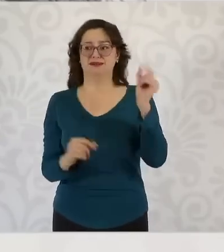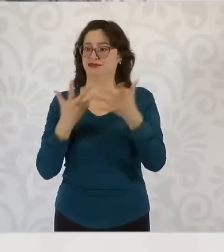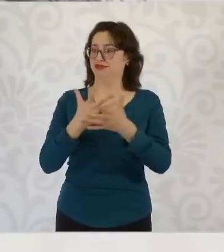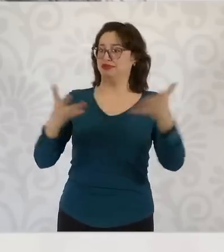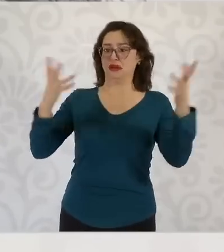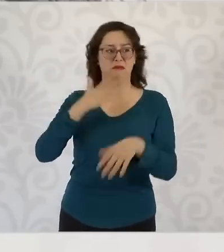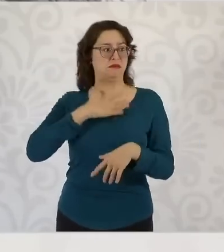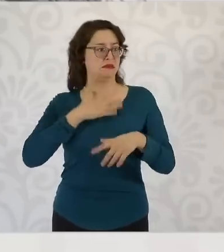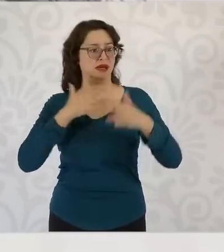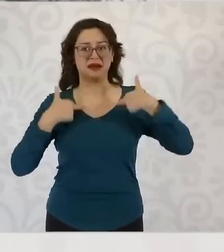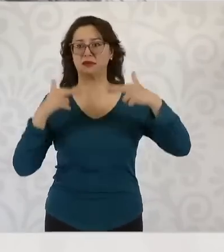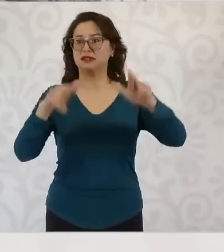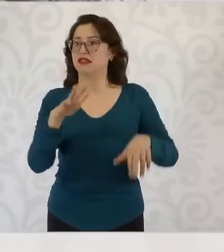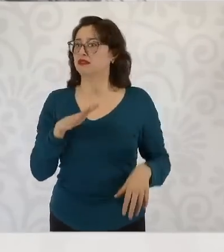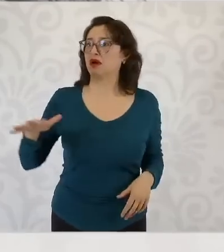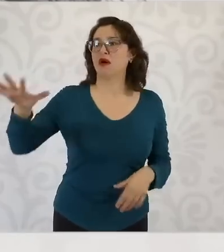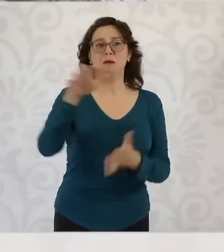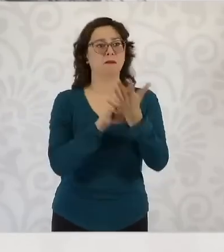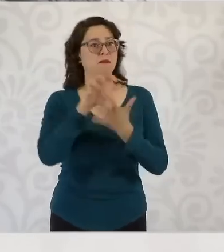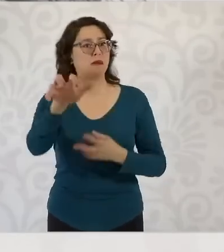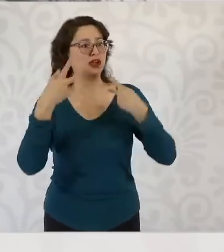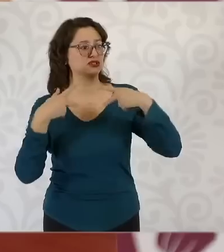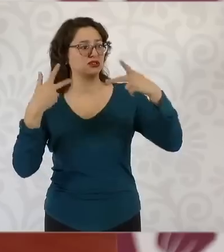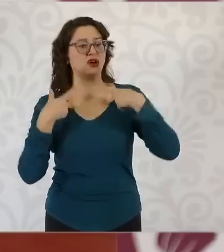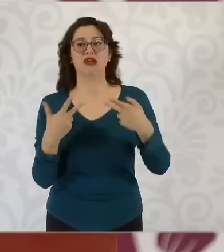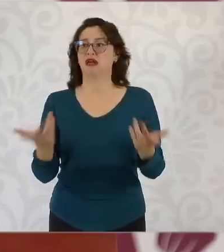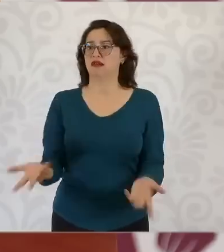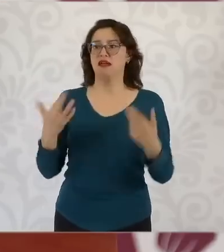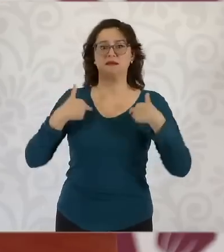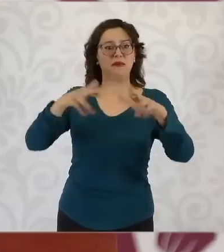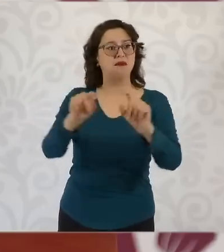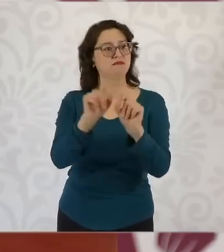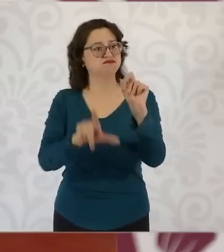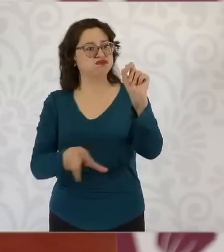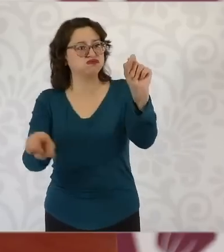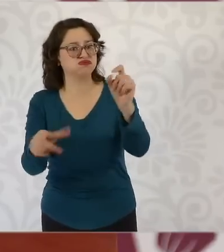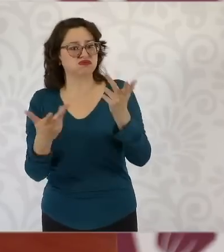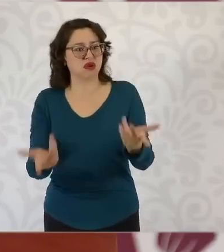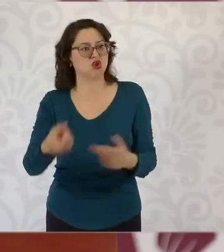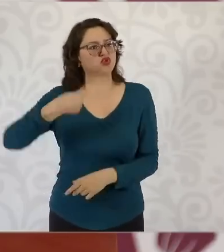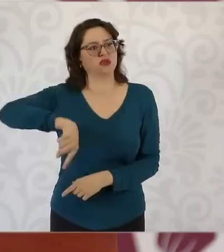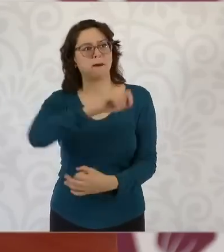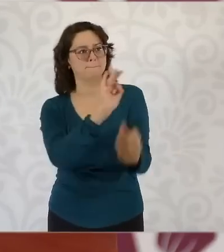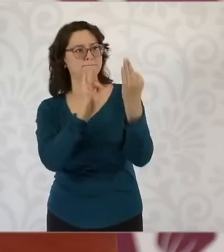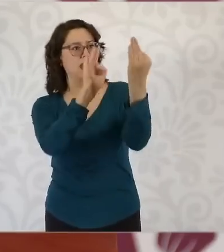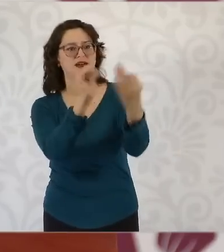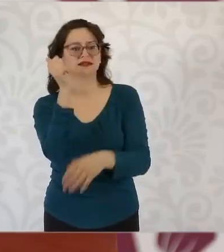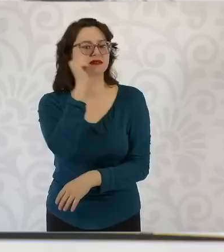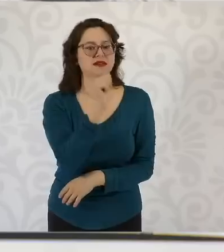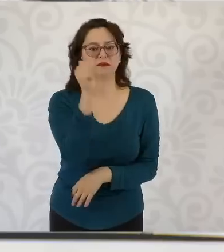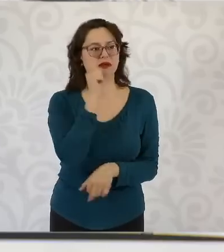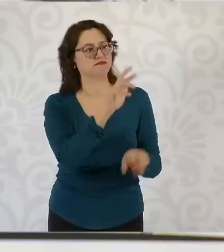a su pueblo, representa al país. Y así pues hablamos siempre de frente,